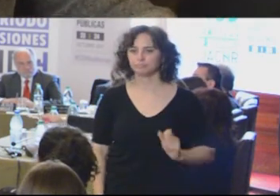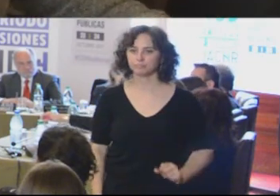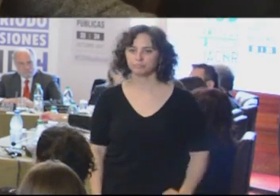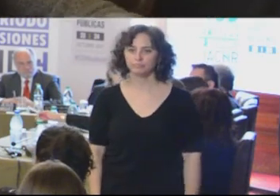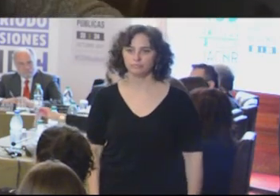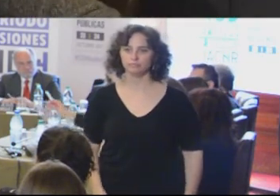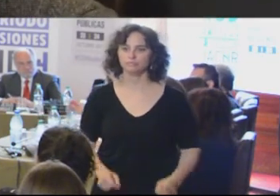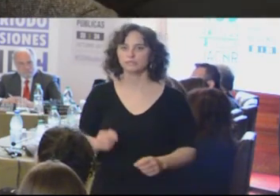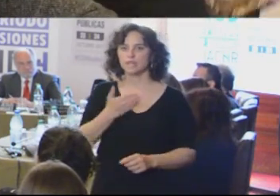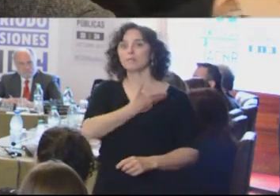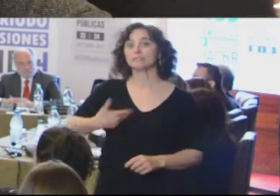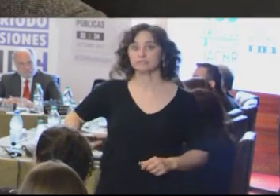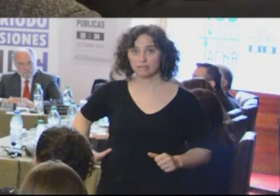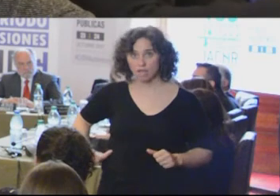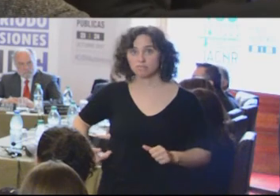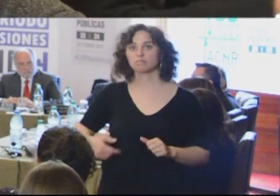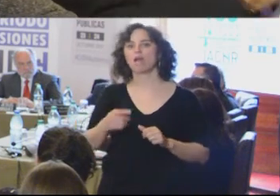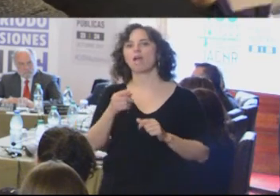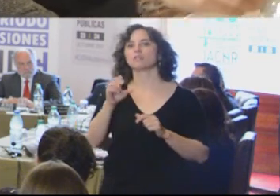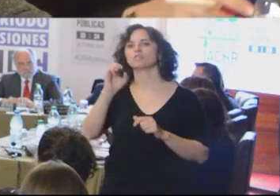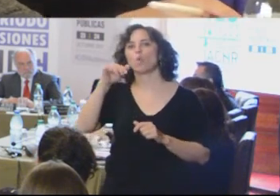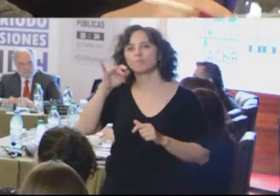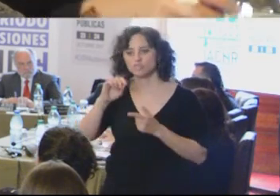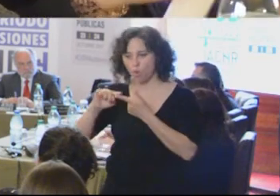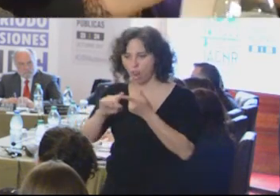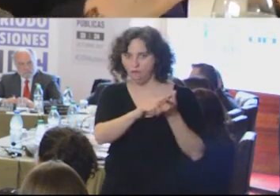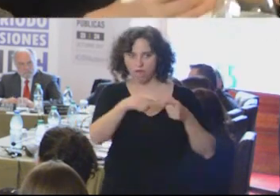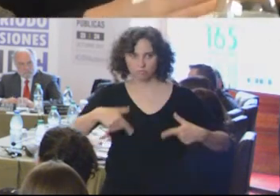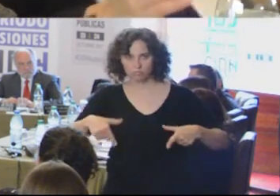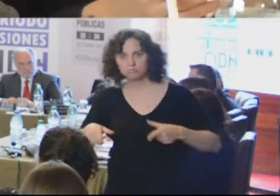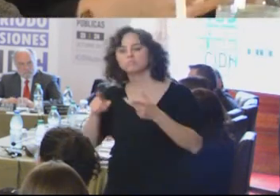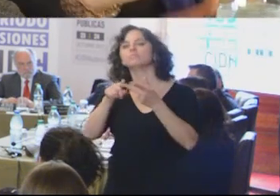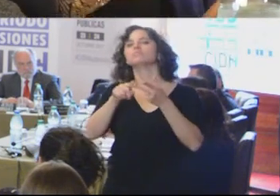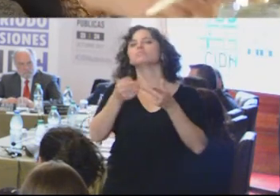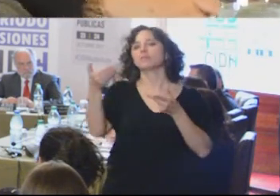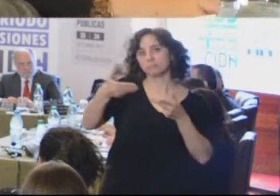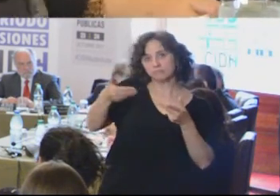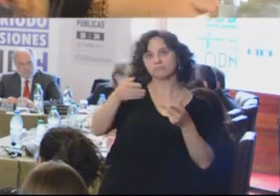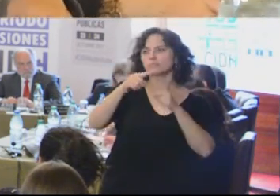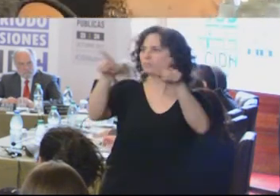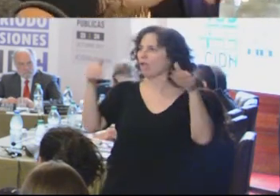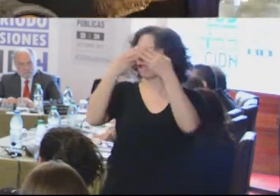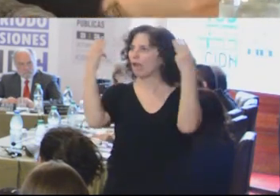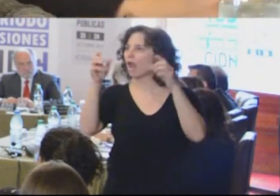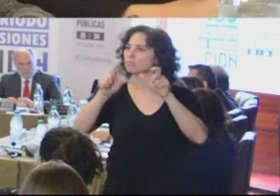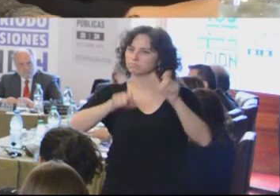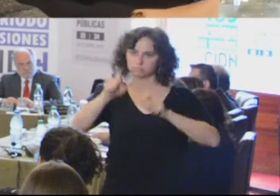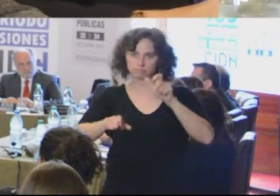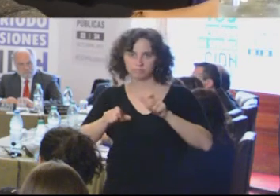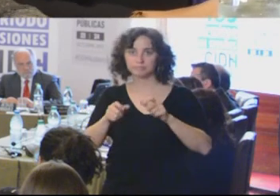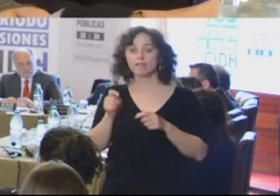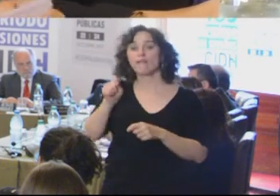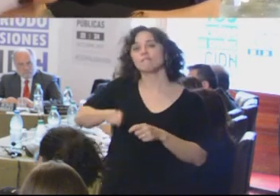señora presidenta señores comisionados señores peticionarios audiencia la fiscalía